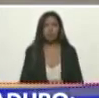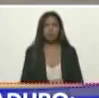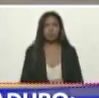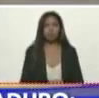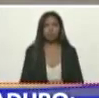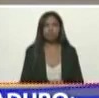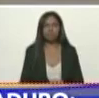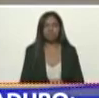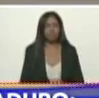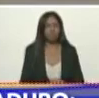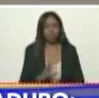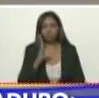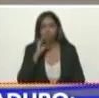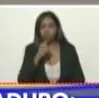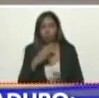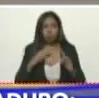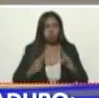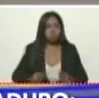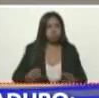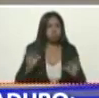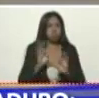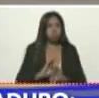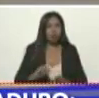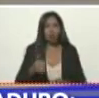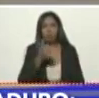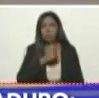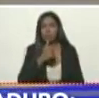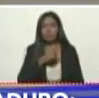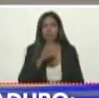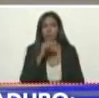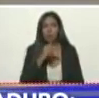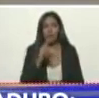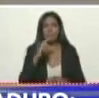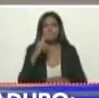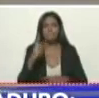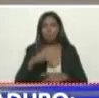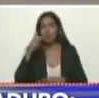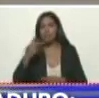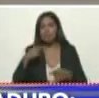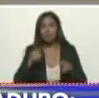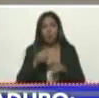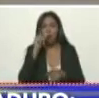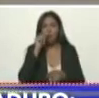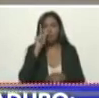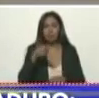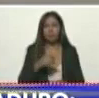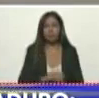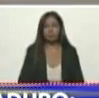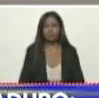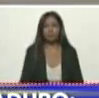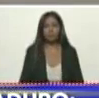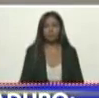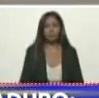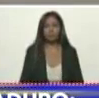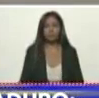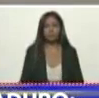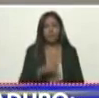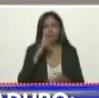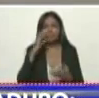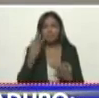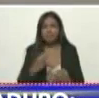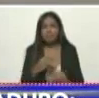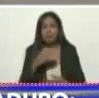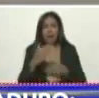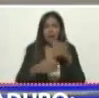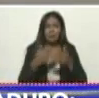Ser incapaz, de una incapacidad política total, el tal Henry Falcón ese. De verdad. Cada vez